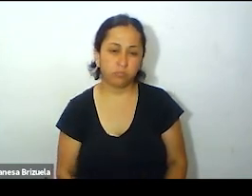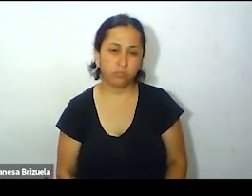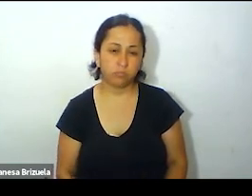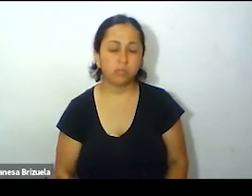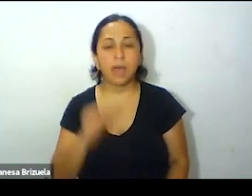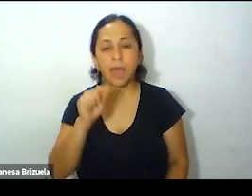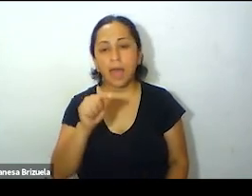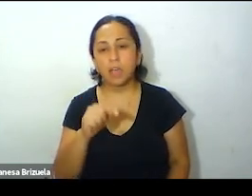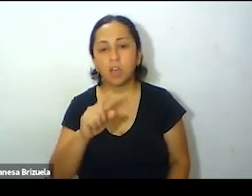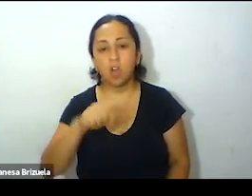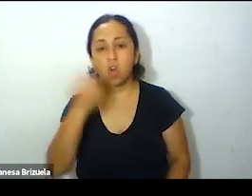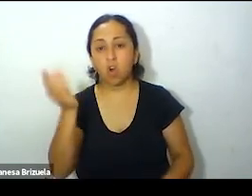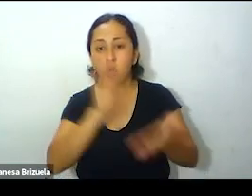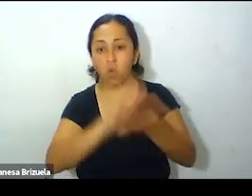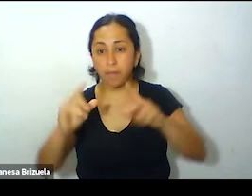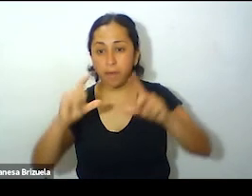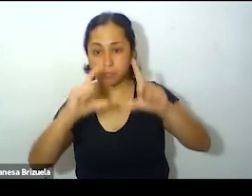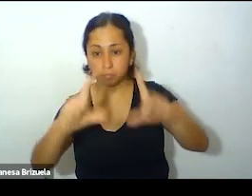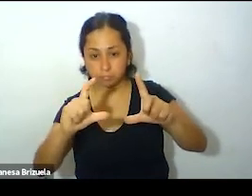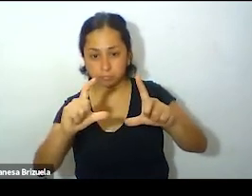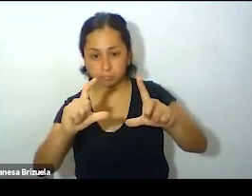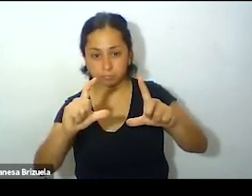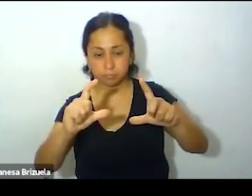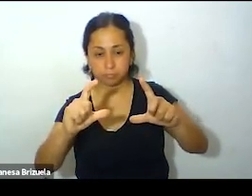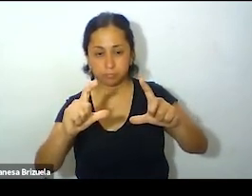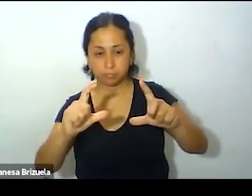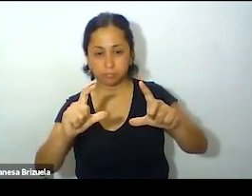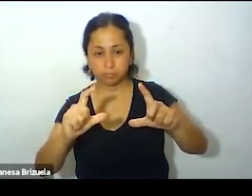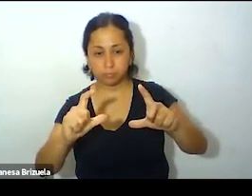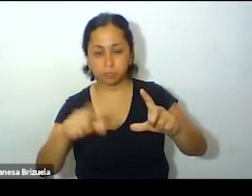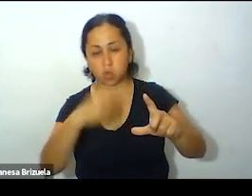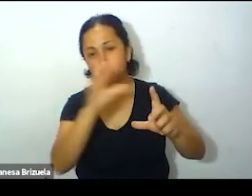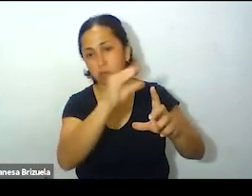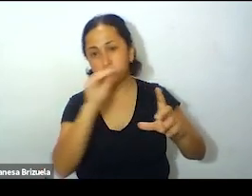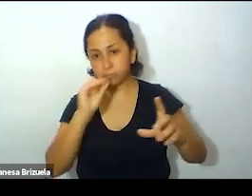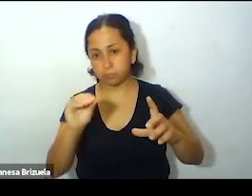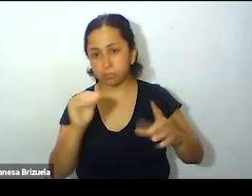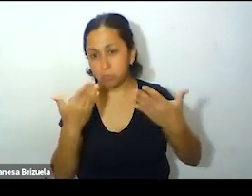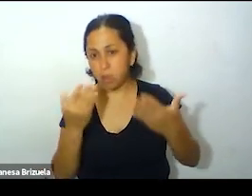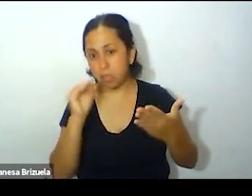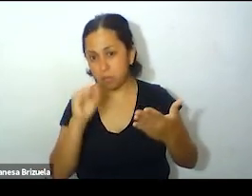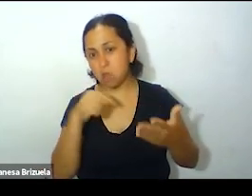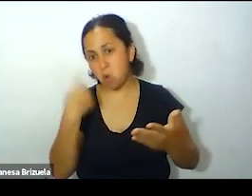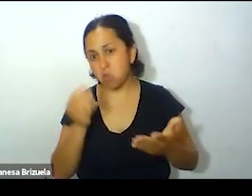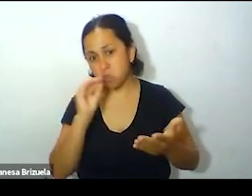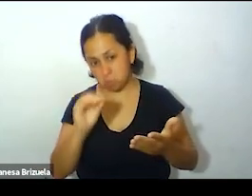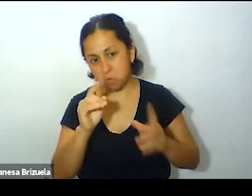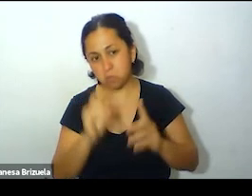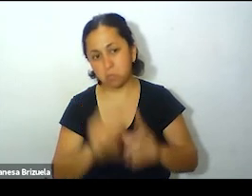Acá cuando agregan otra diapositiva, le pueden agregar otra plantilla u otro diseño.